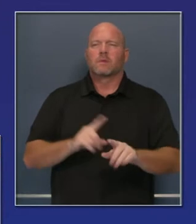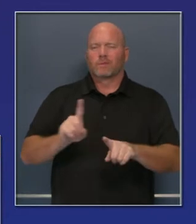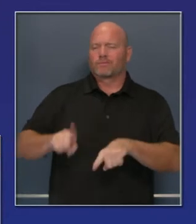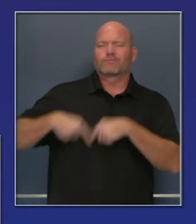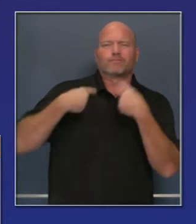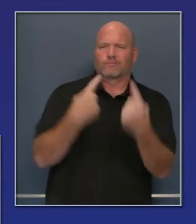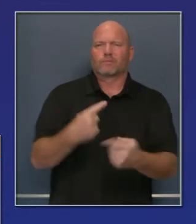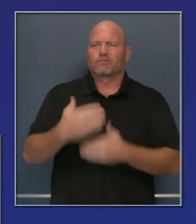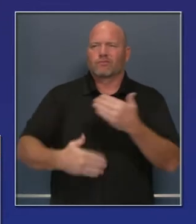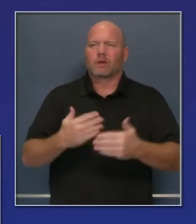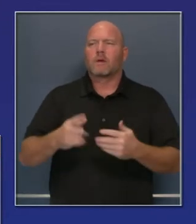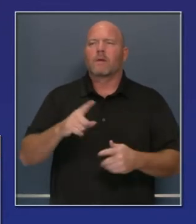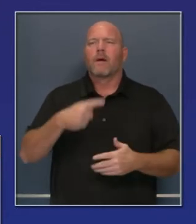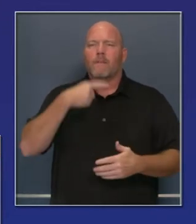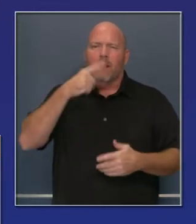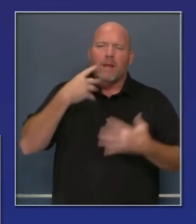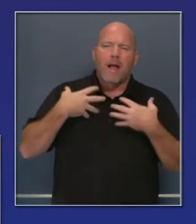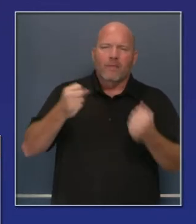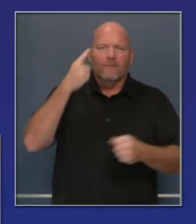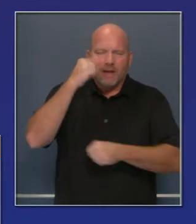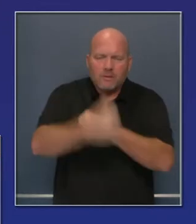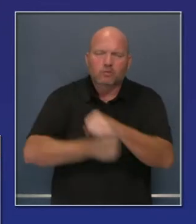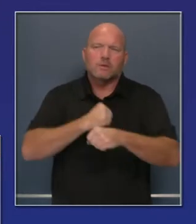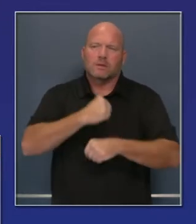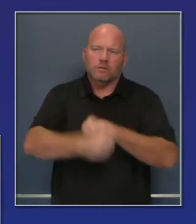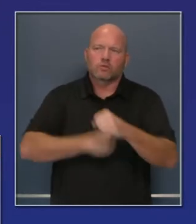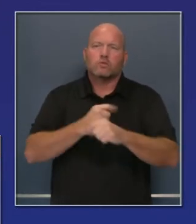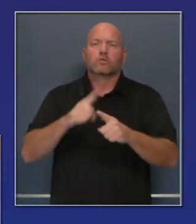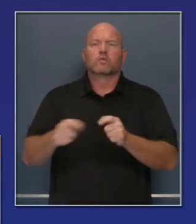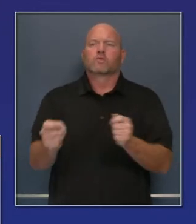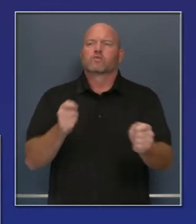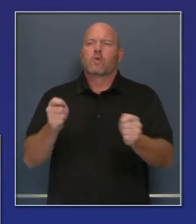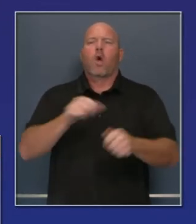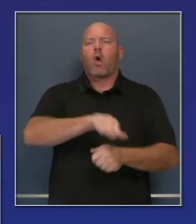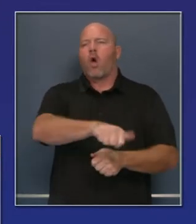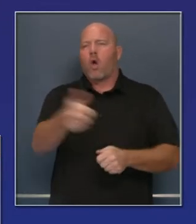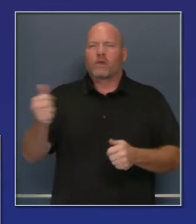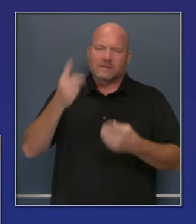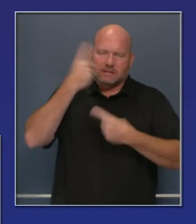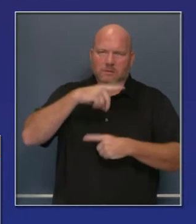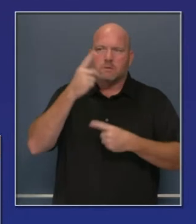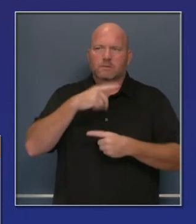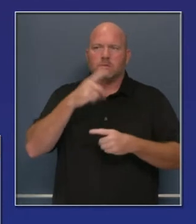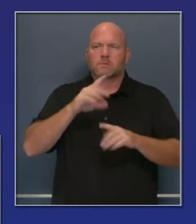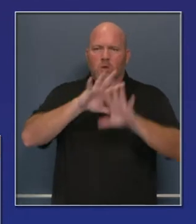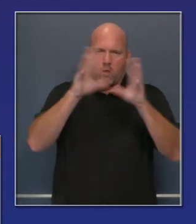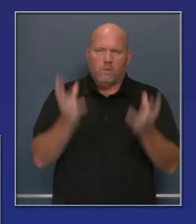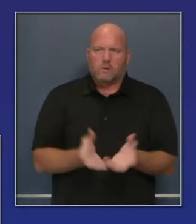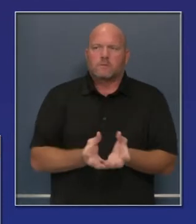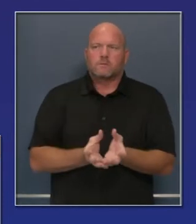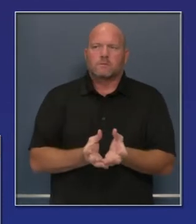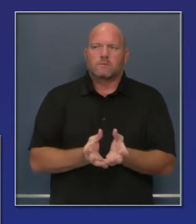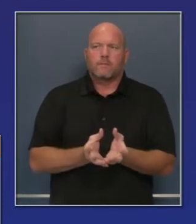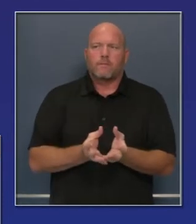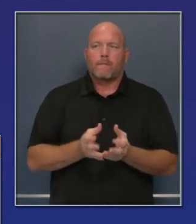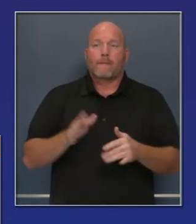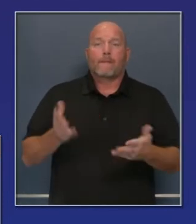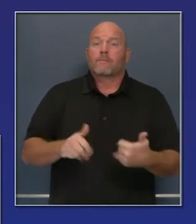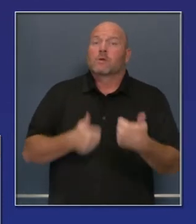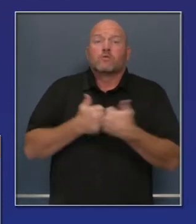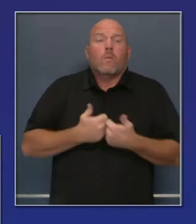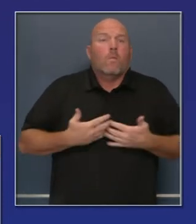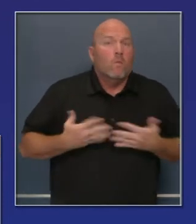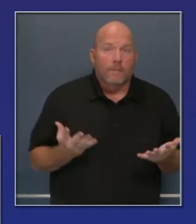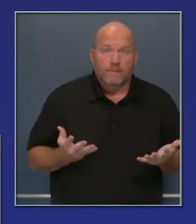estado haciendo esto por décadas en el mundo de la salubridad para controlar otras enfermedades por todo el mundo. Aquí